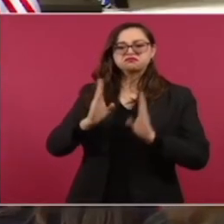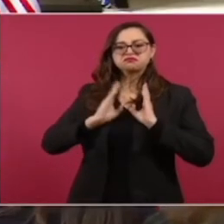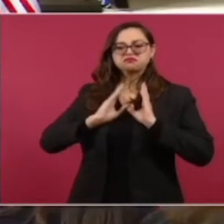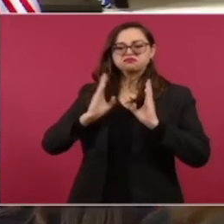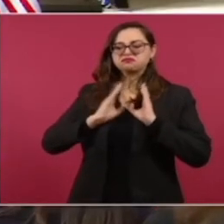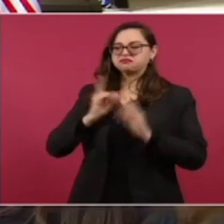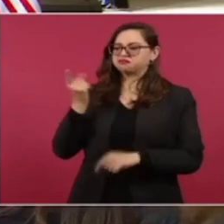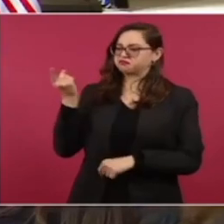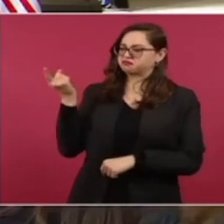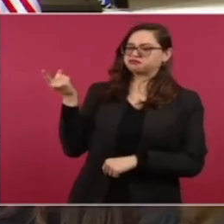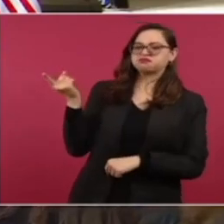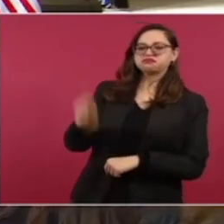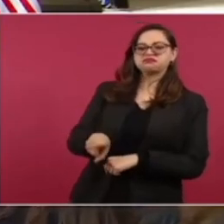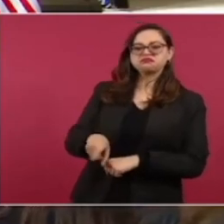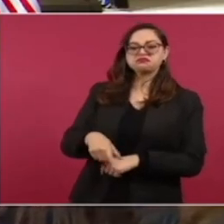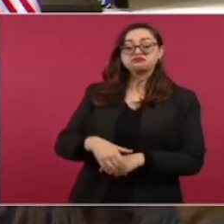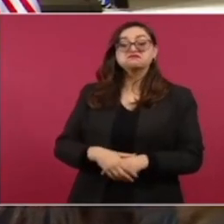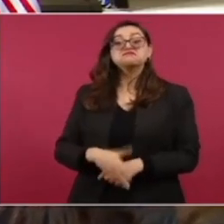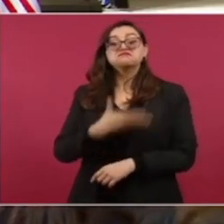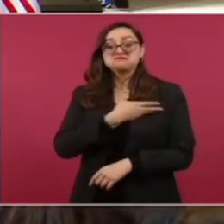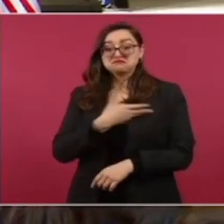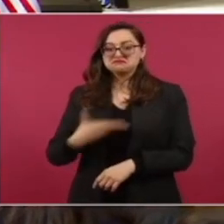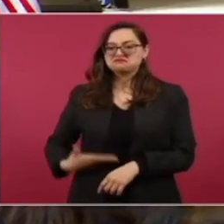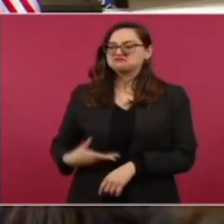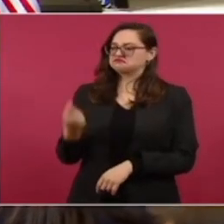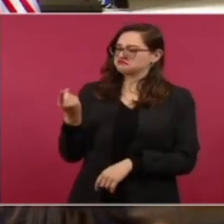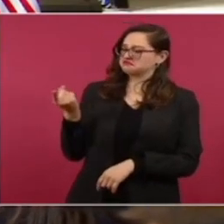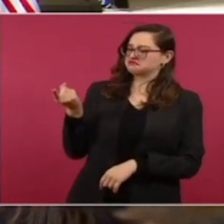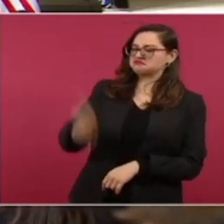militar, incluso a un presidente.